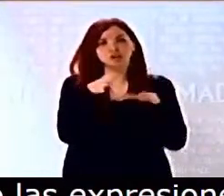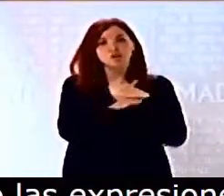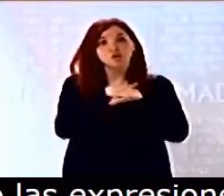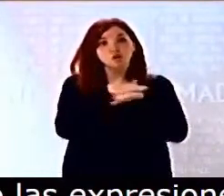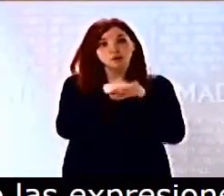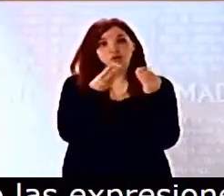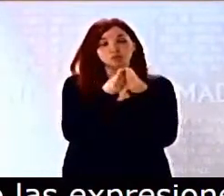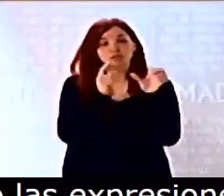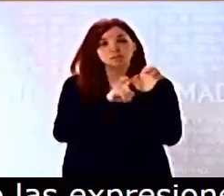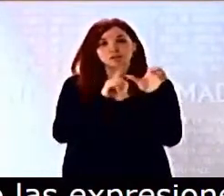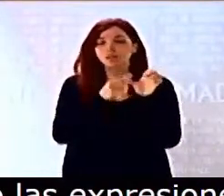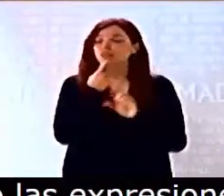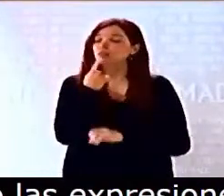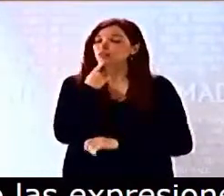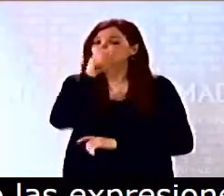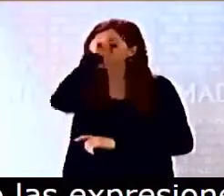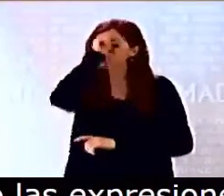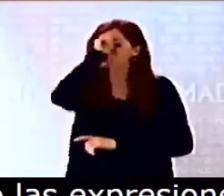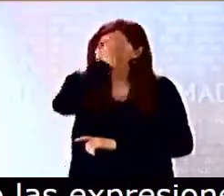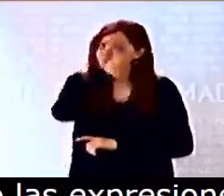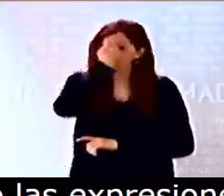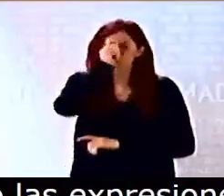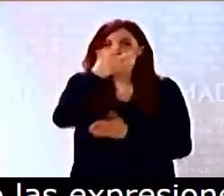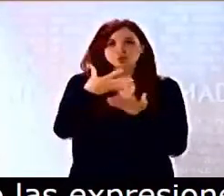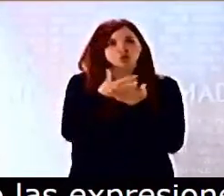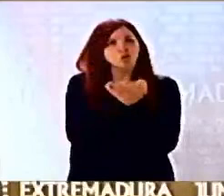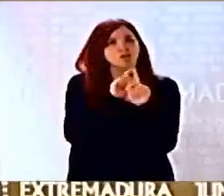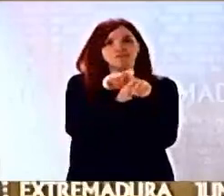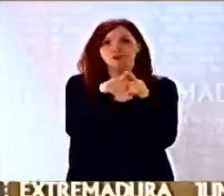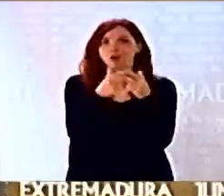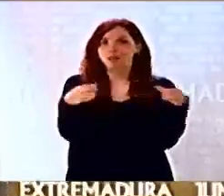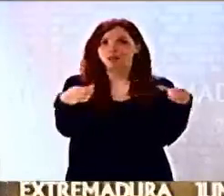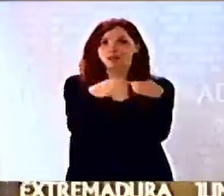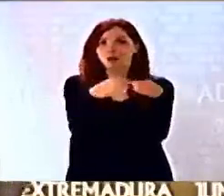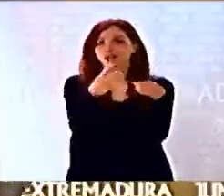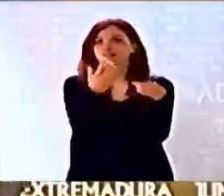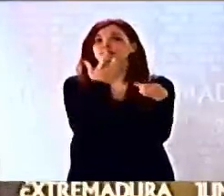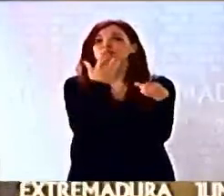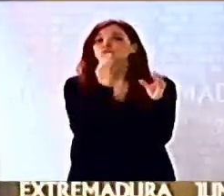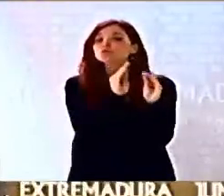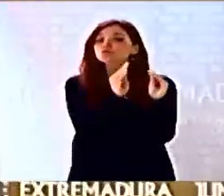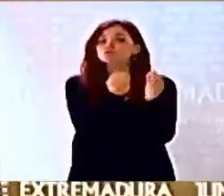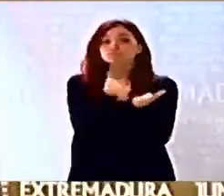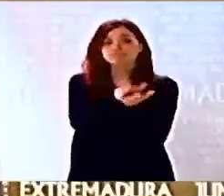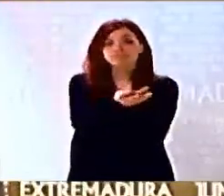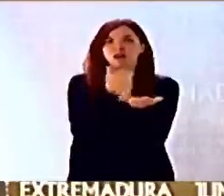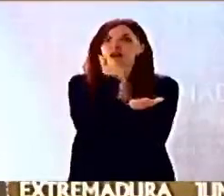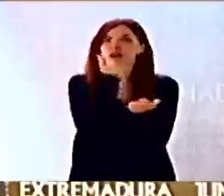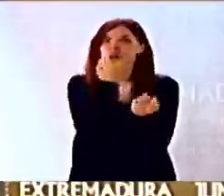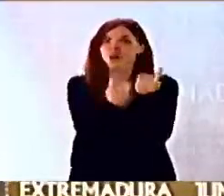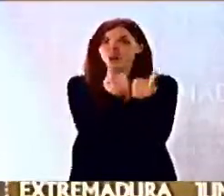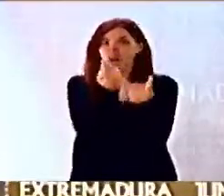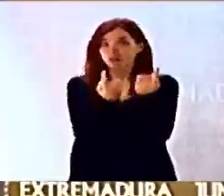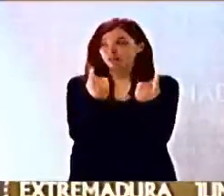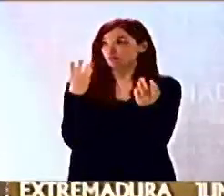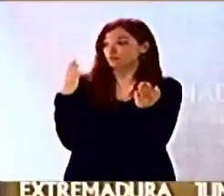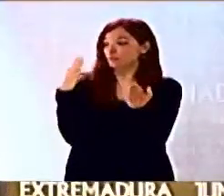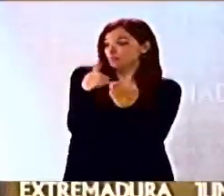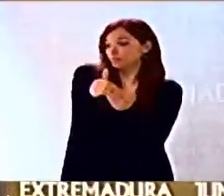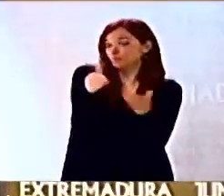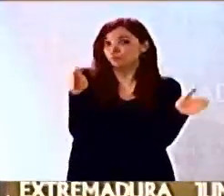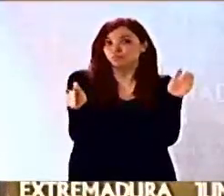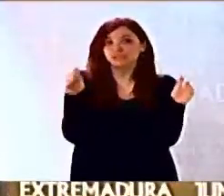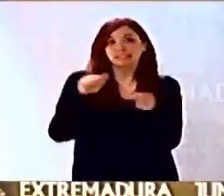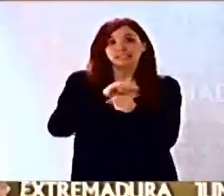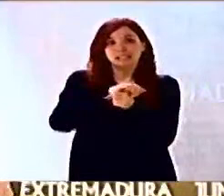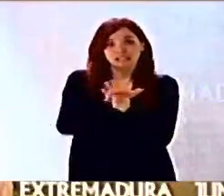las condolencias a todas aquellas personas que han perdido a un ser querido durante el tiempo de pandemia